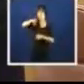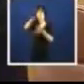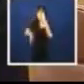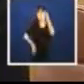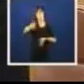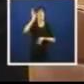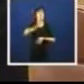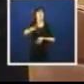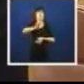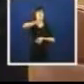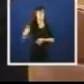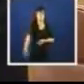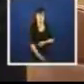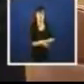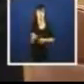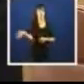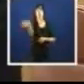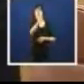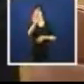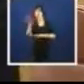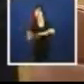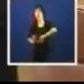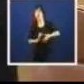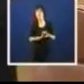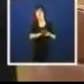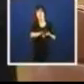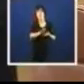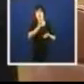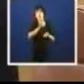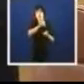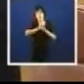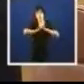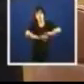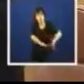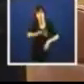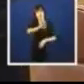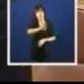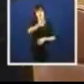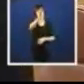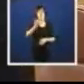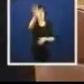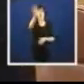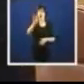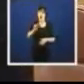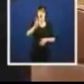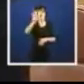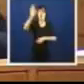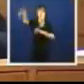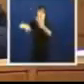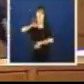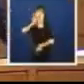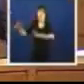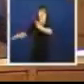corrupción. O referíase á dimisión na alcaldía do señor Conde Roa tras ser imputado por fraude á facenda